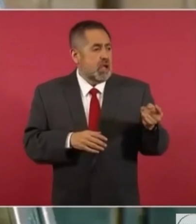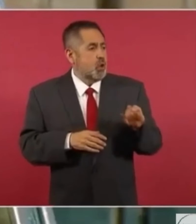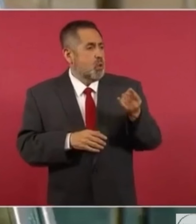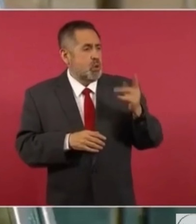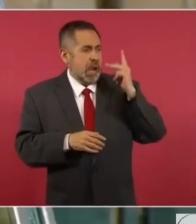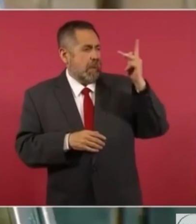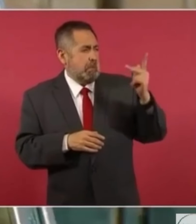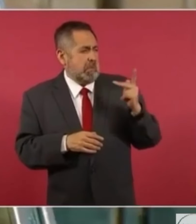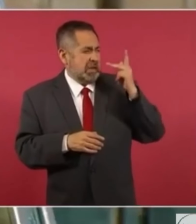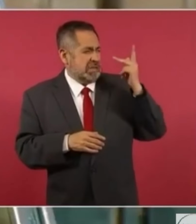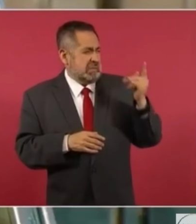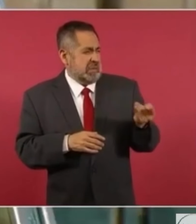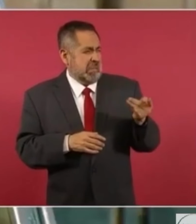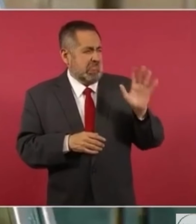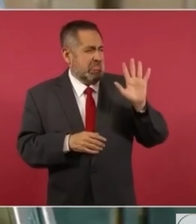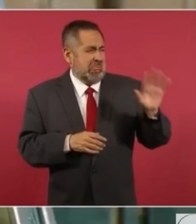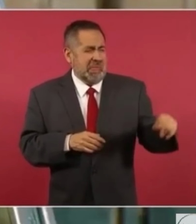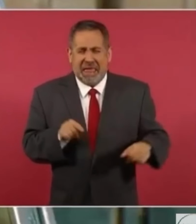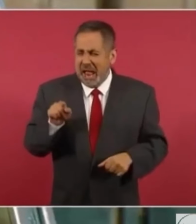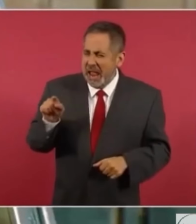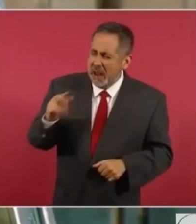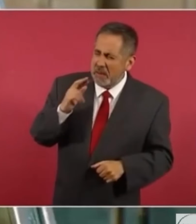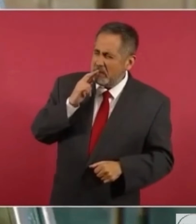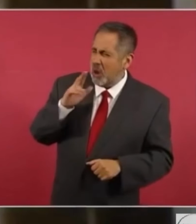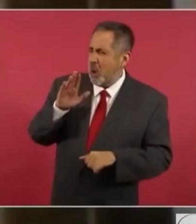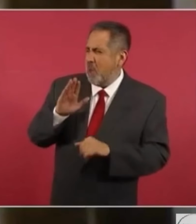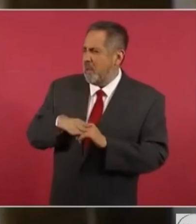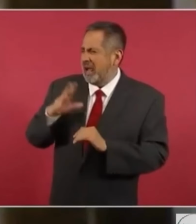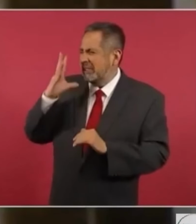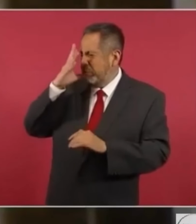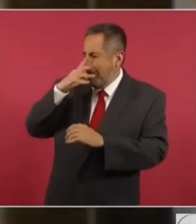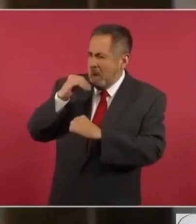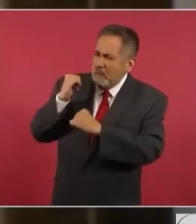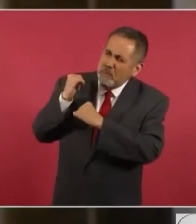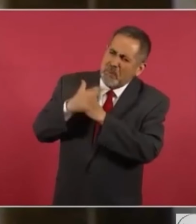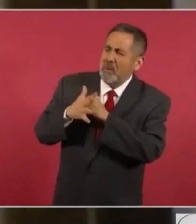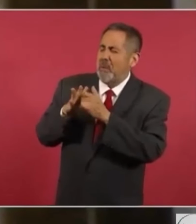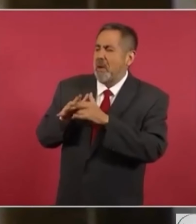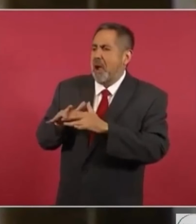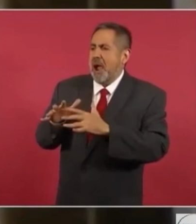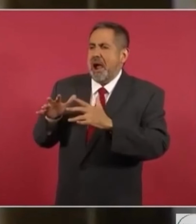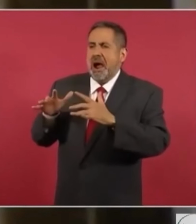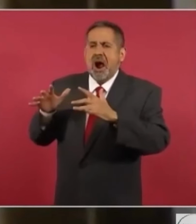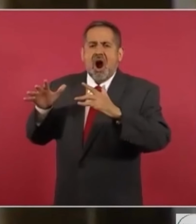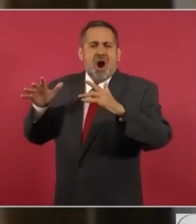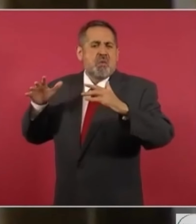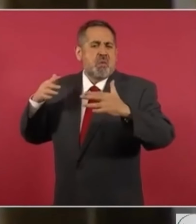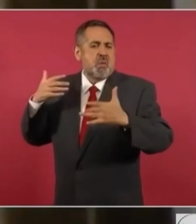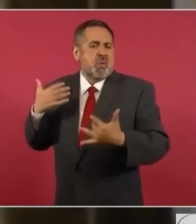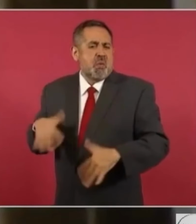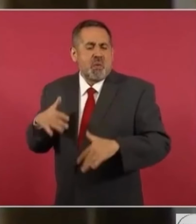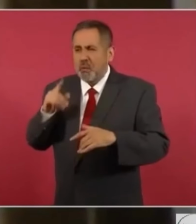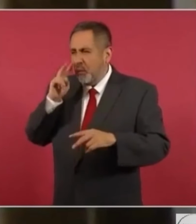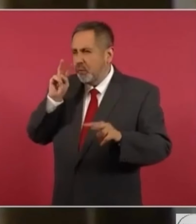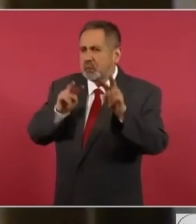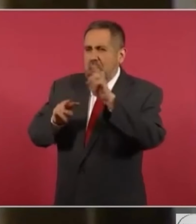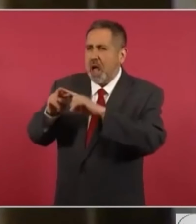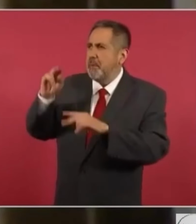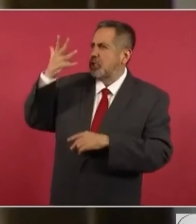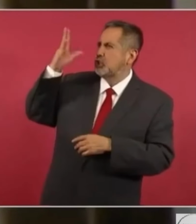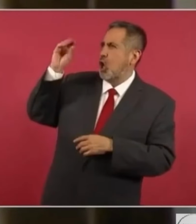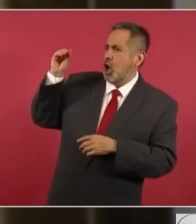príncipe se ha mecido en medio de semejante esplendor, bajo el dorado y púrpura de mi sol nativo.